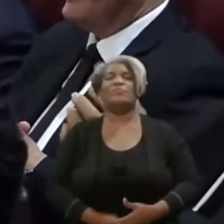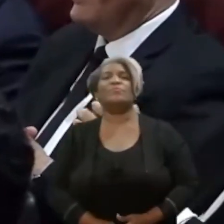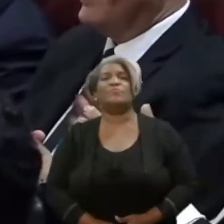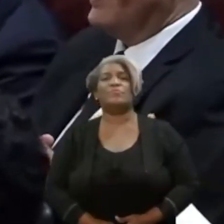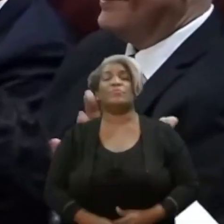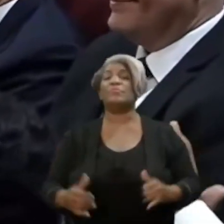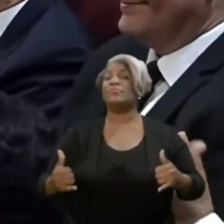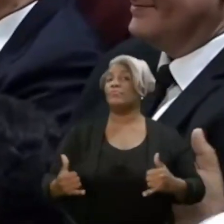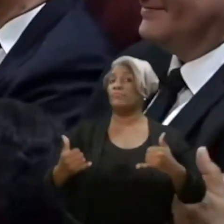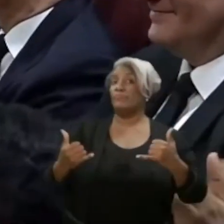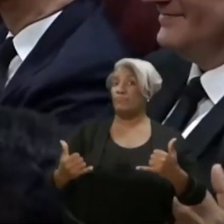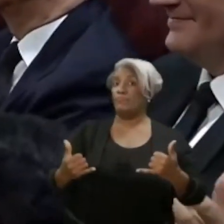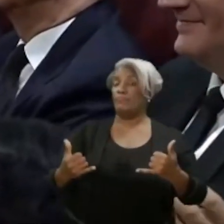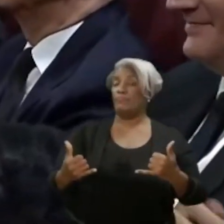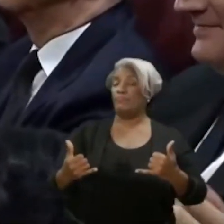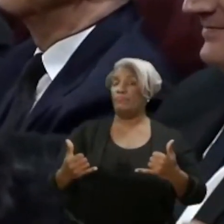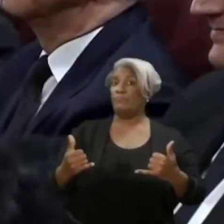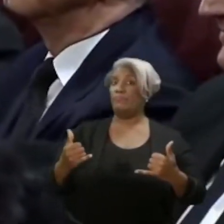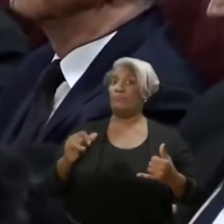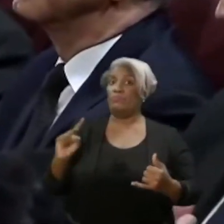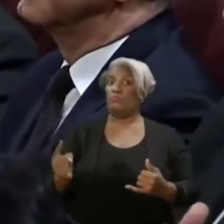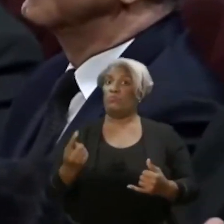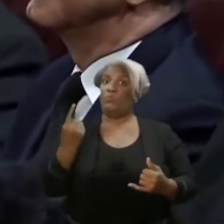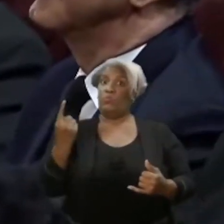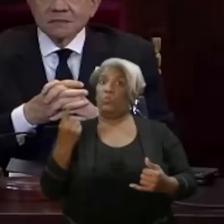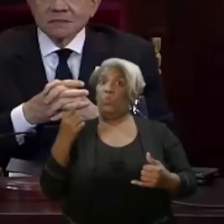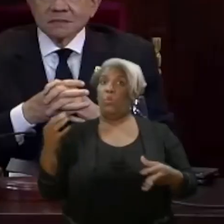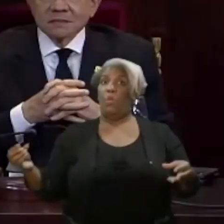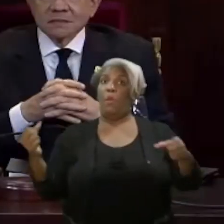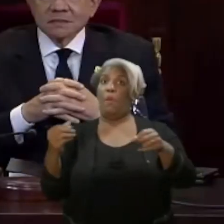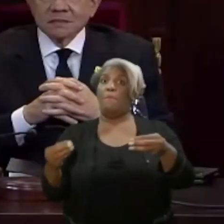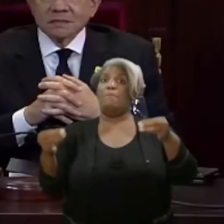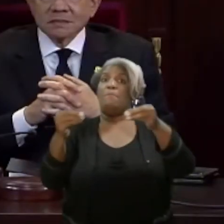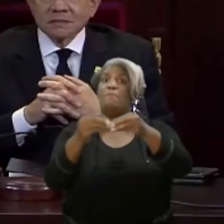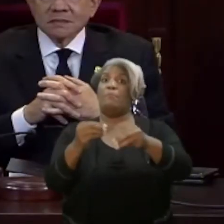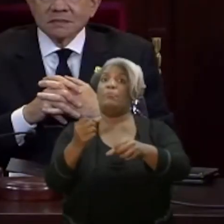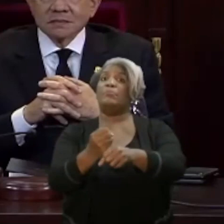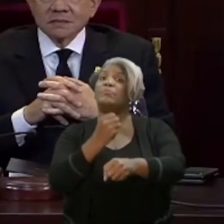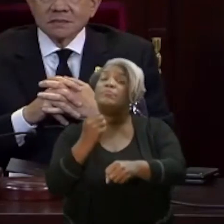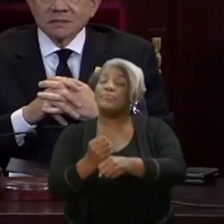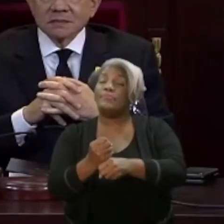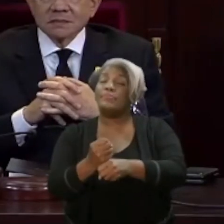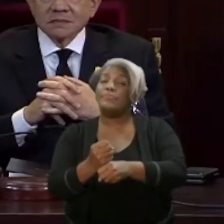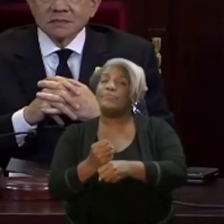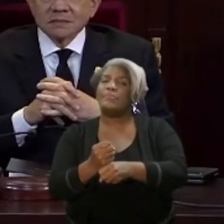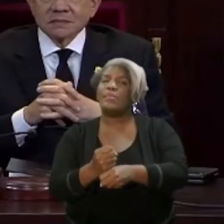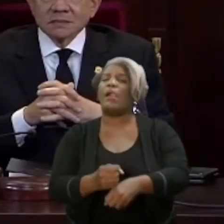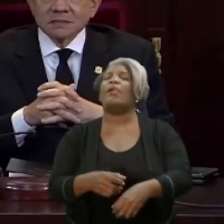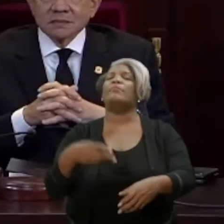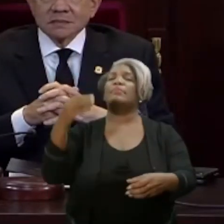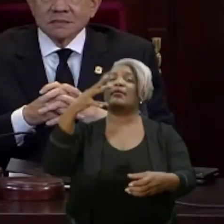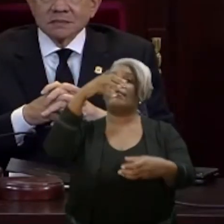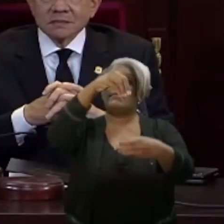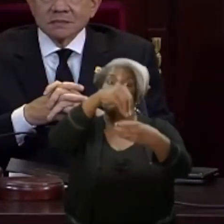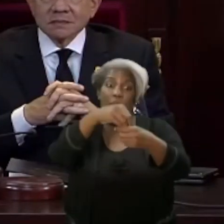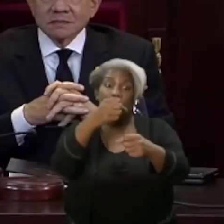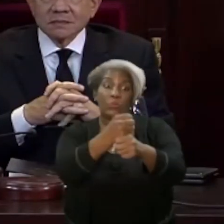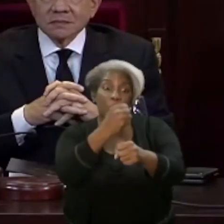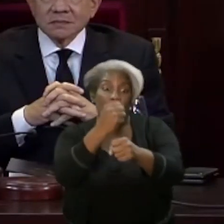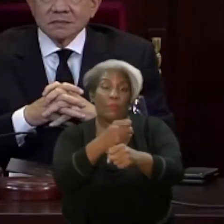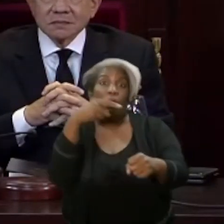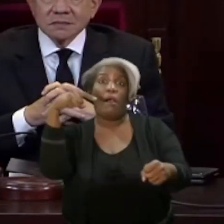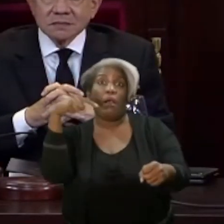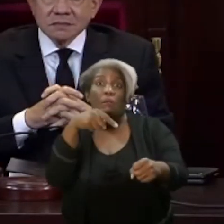Ahora bien, no es solo tener más empleos, sino también que las condiciones de estos sean más favorables para los trabajadores y